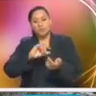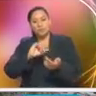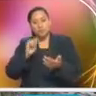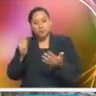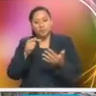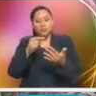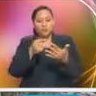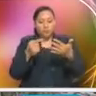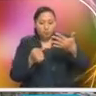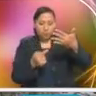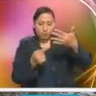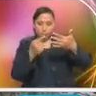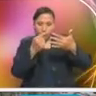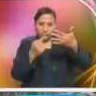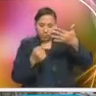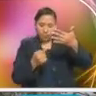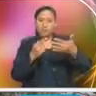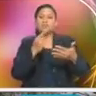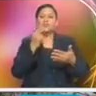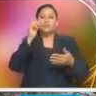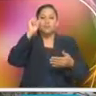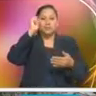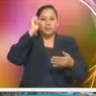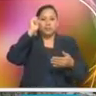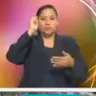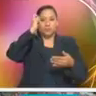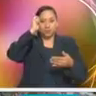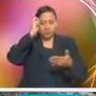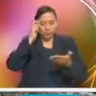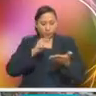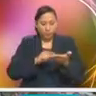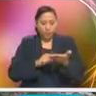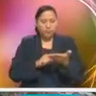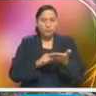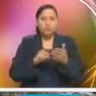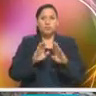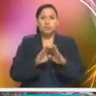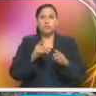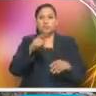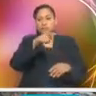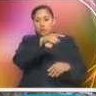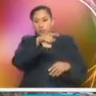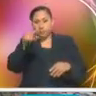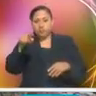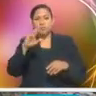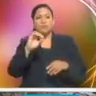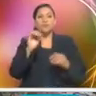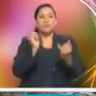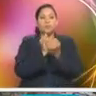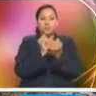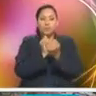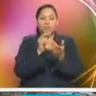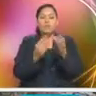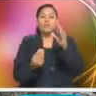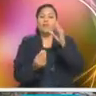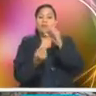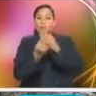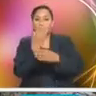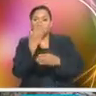y conocer necesidades de aquellos o también generar